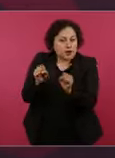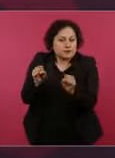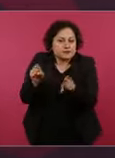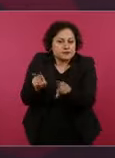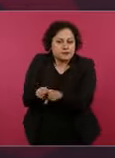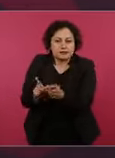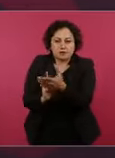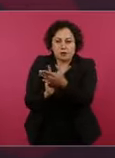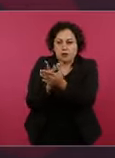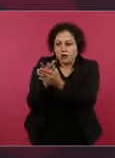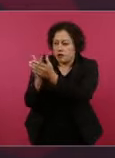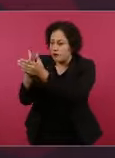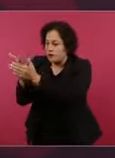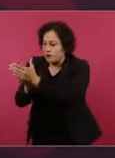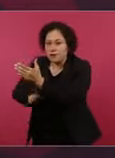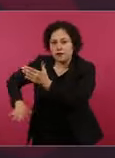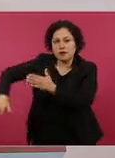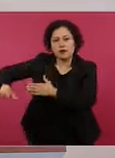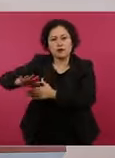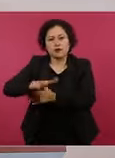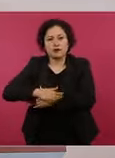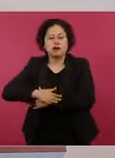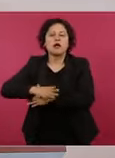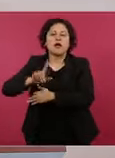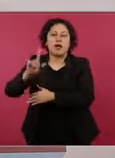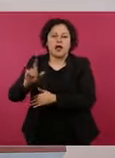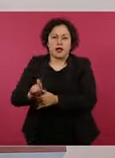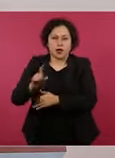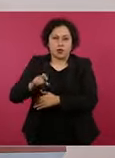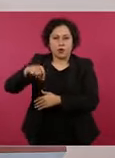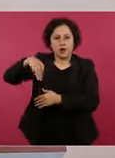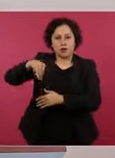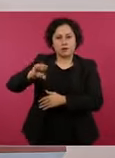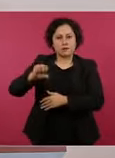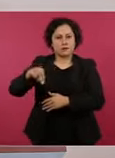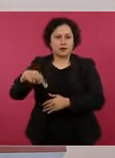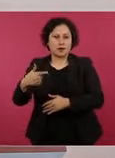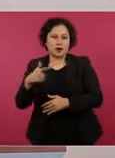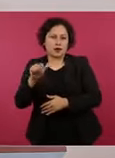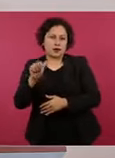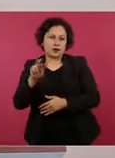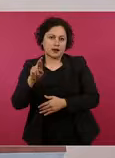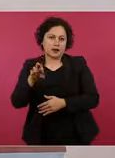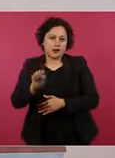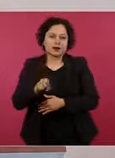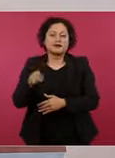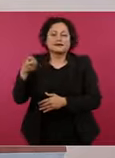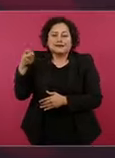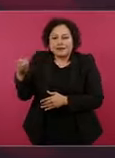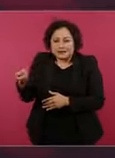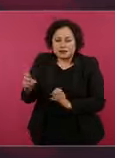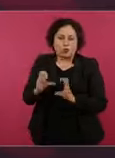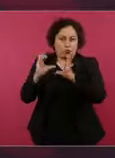lento, pero vamos avanzando. Y encontramos también